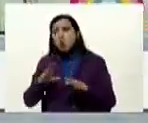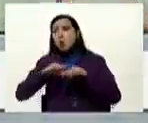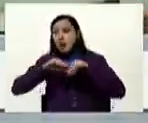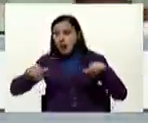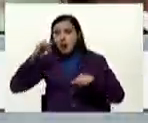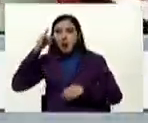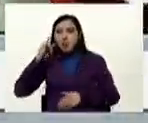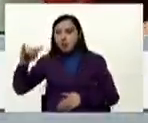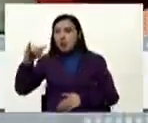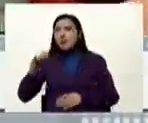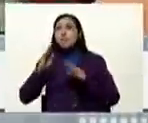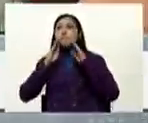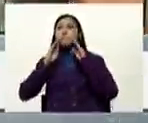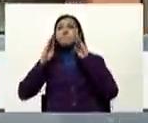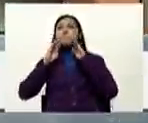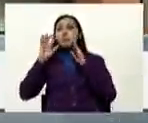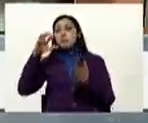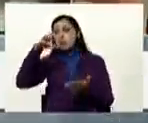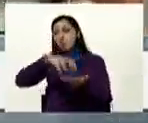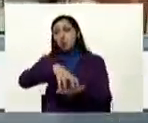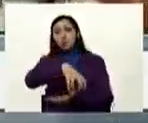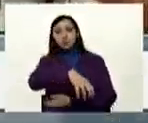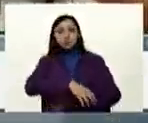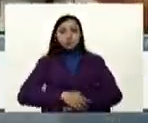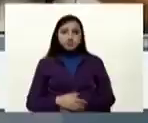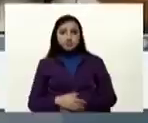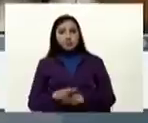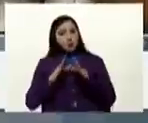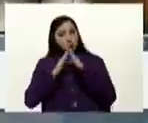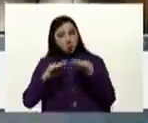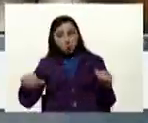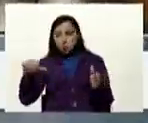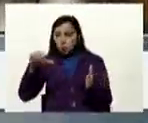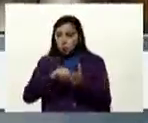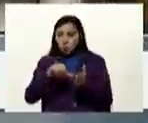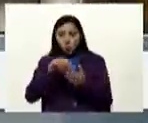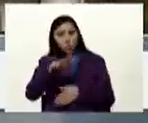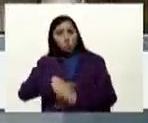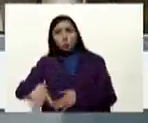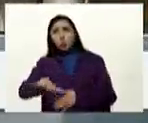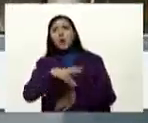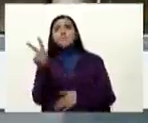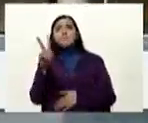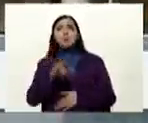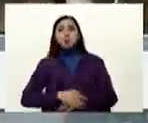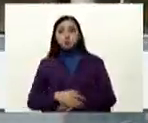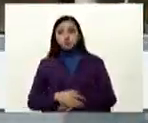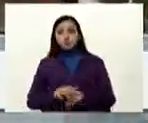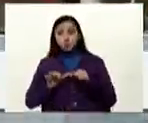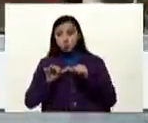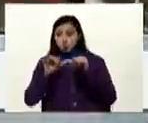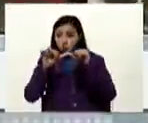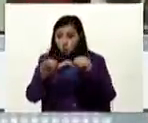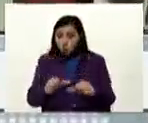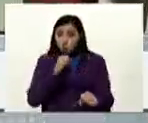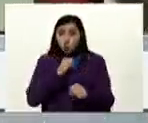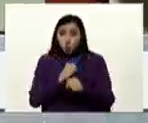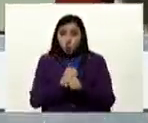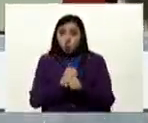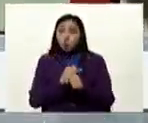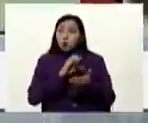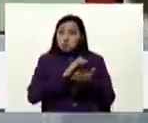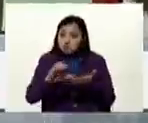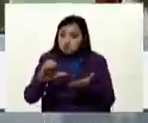mágica y bendita de Yaracuy y a todo el centro occidente del país. Hay que seguir entonces en la labor de